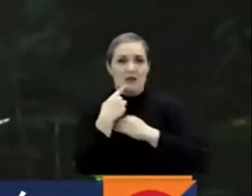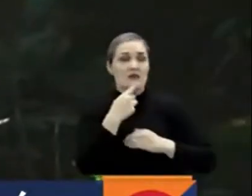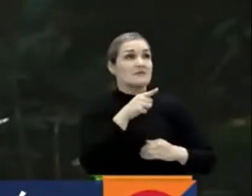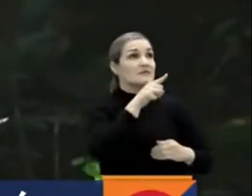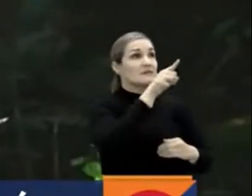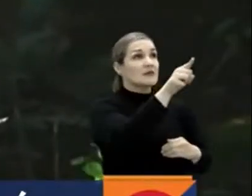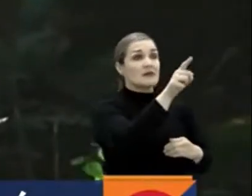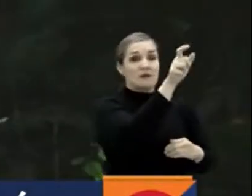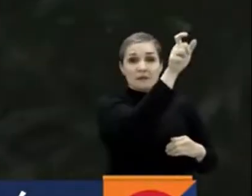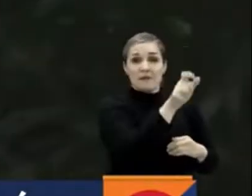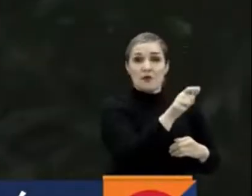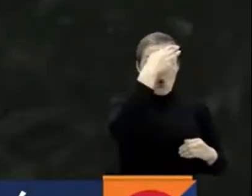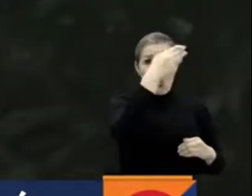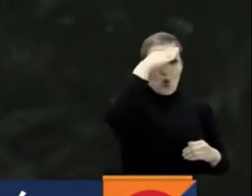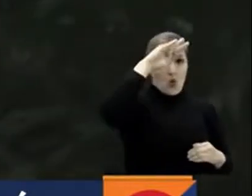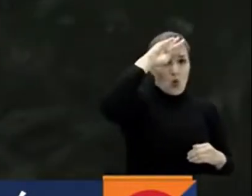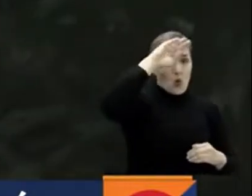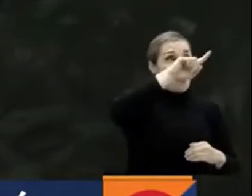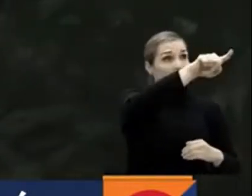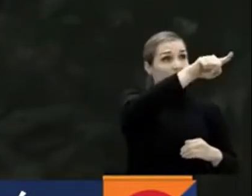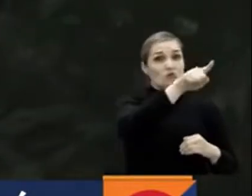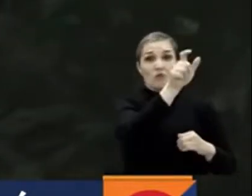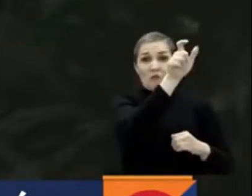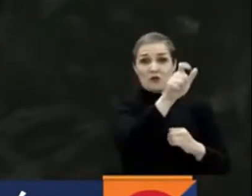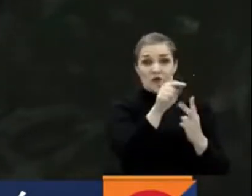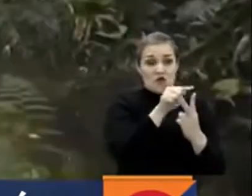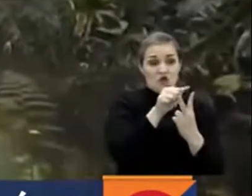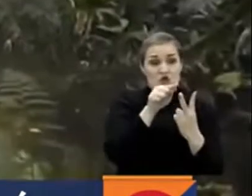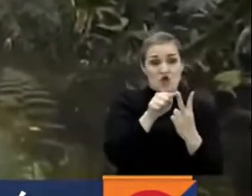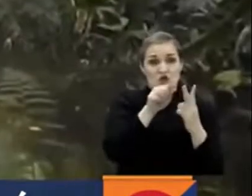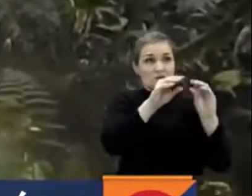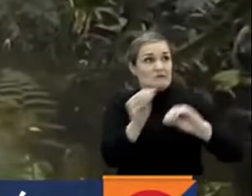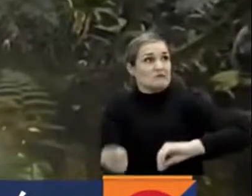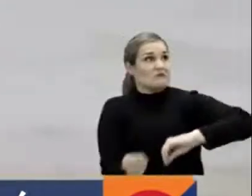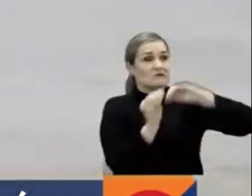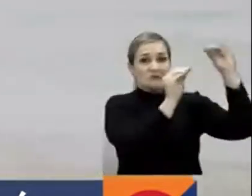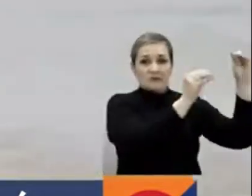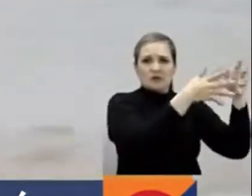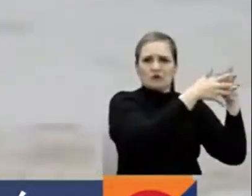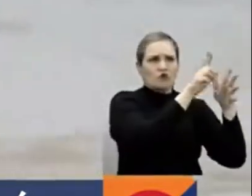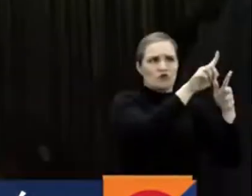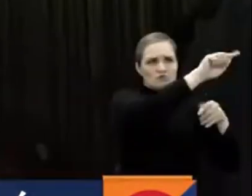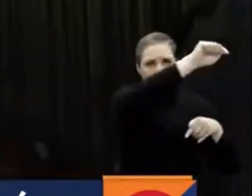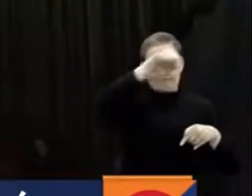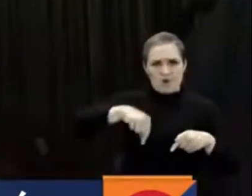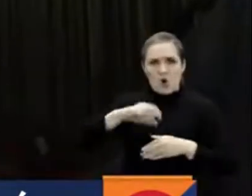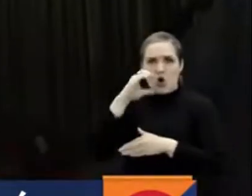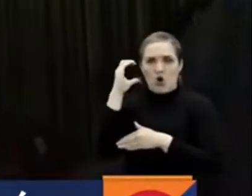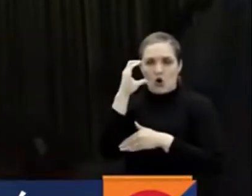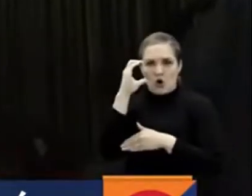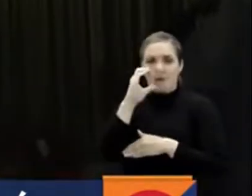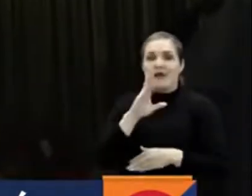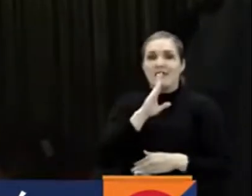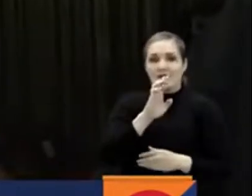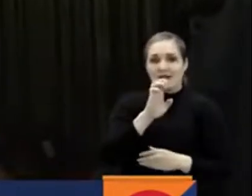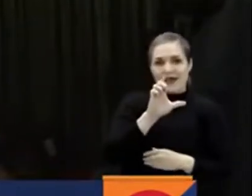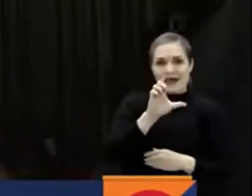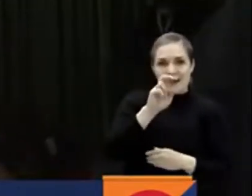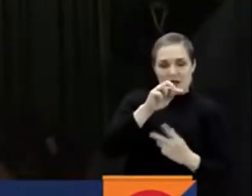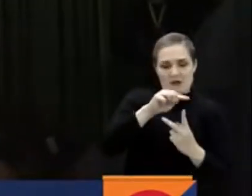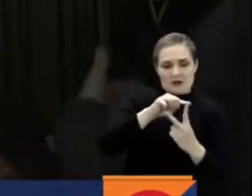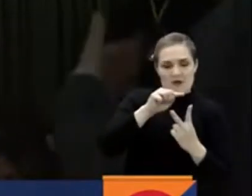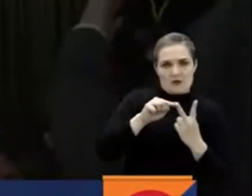de Pedro Beltrán y alias Aureliano Carbonell y no descartó las de otros miembros del ELN. Se